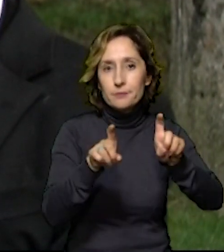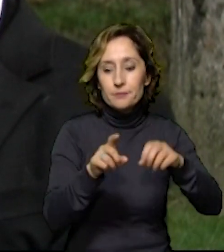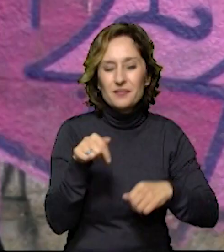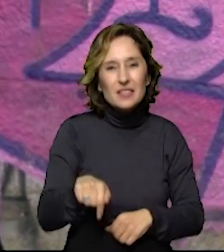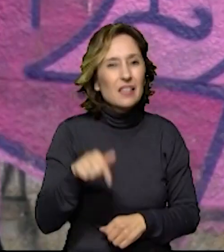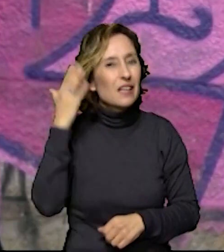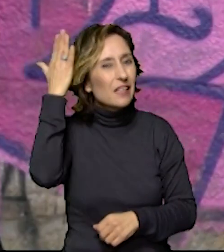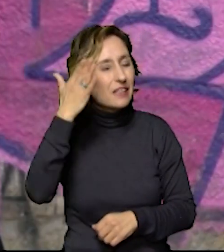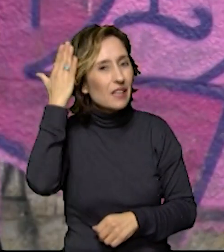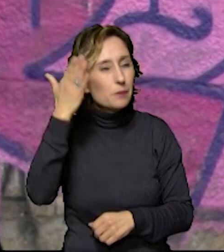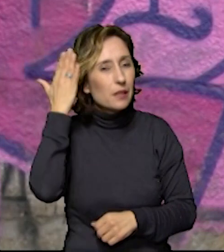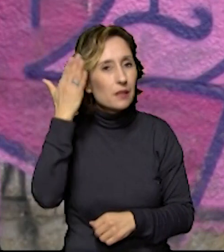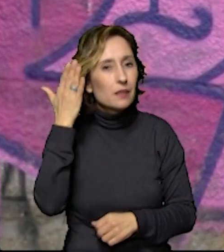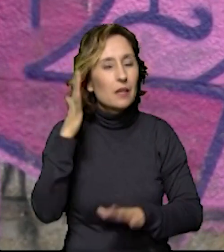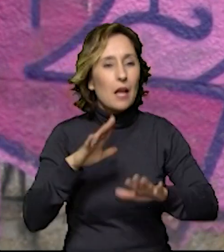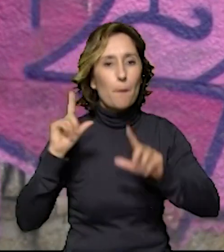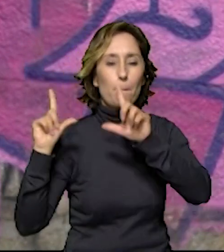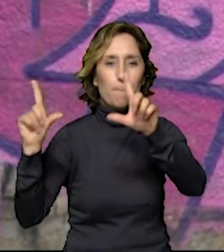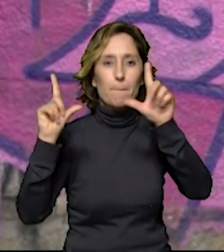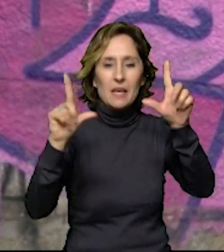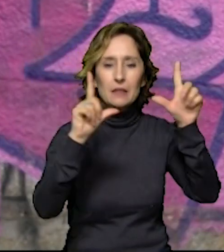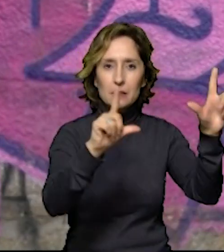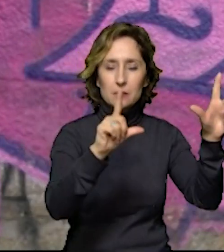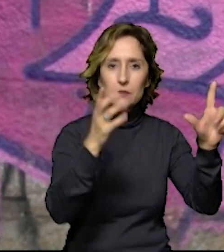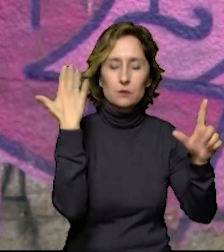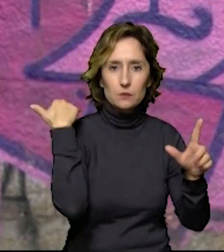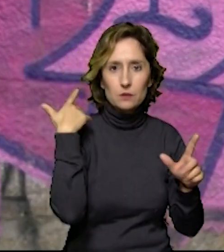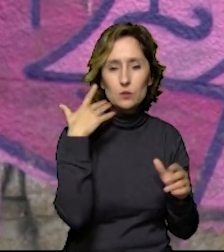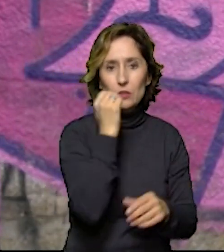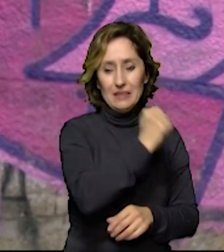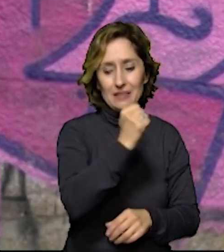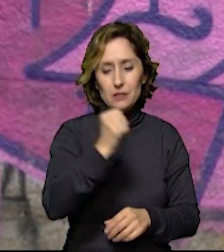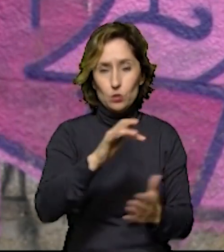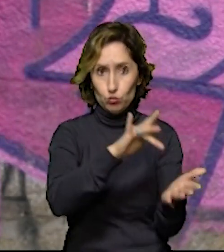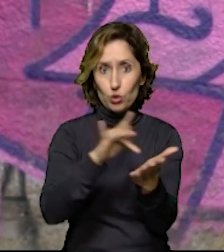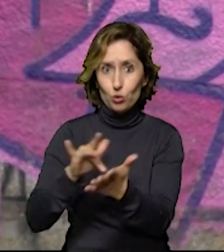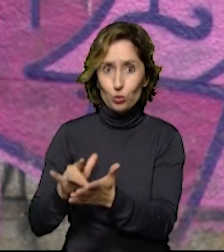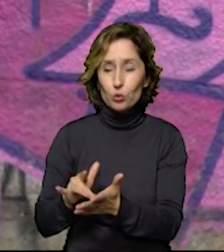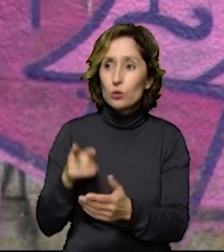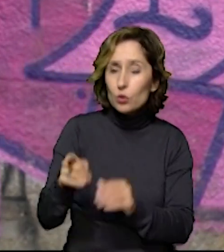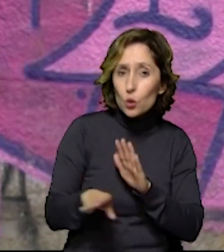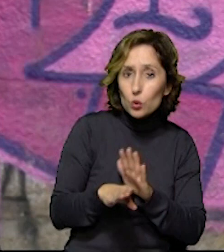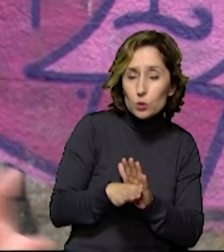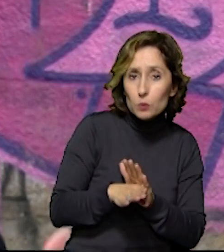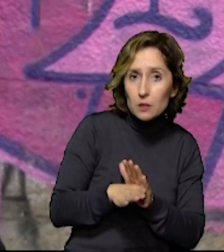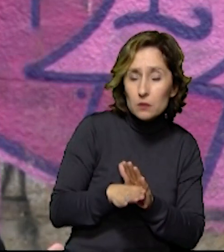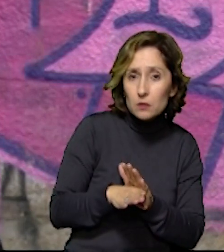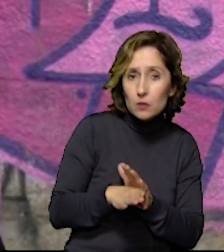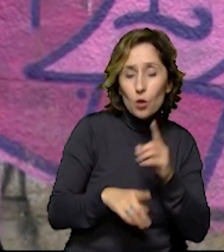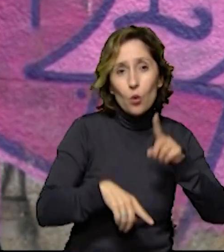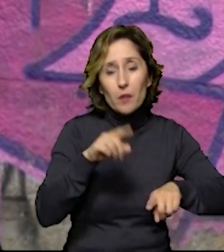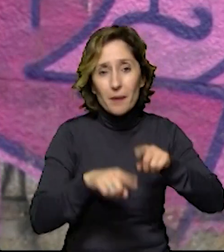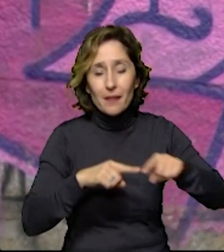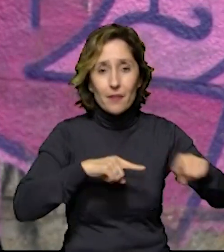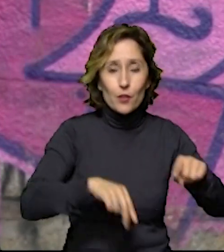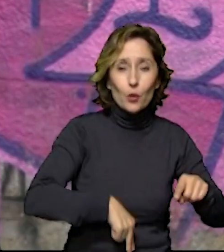en Navarra ya se han puesto algunas placas donde hubo algunos de los asesinatos, no sé si esto se va a continuar, si depende de la dirección